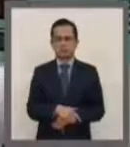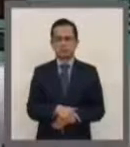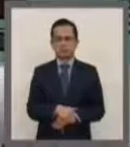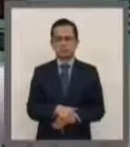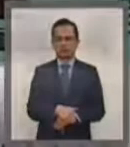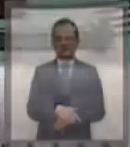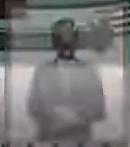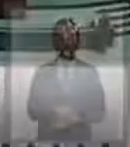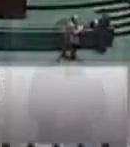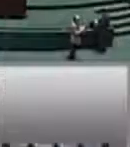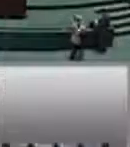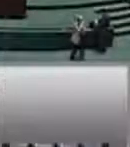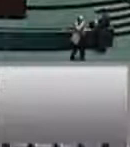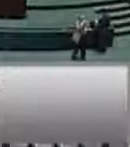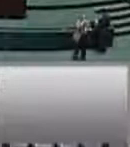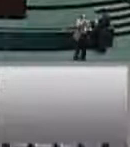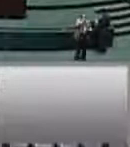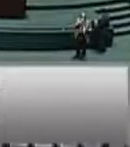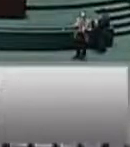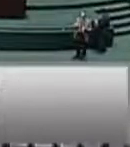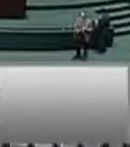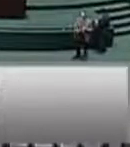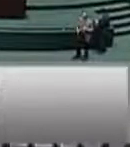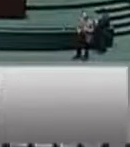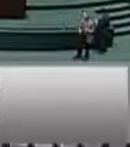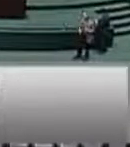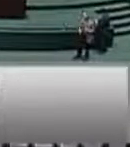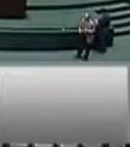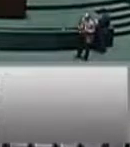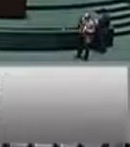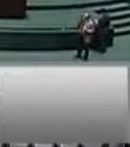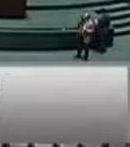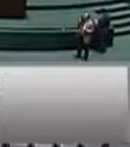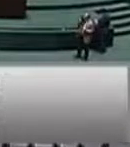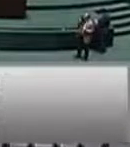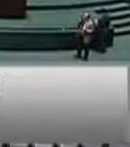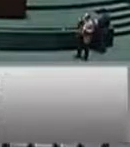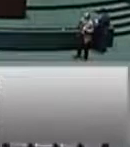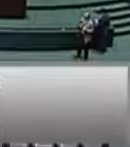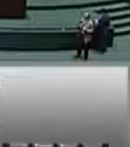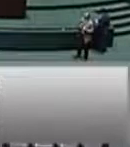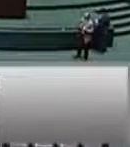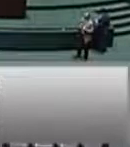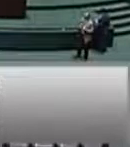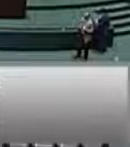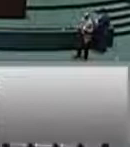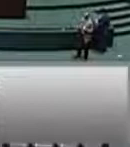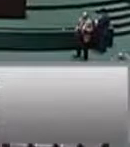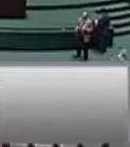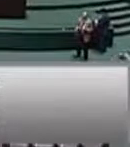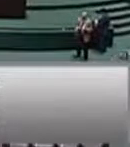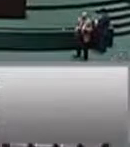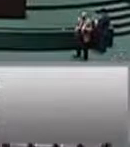En la misma intervención, la diputada Cebes presentará iniciativa con proyecto de decreto para reformar el